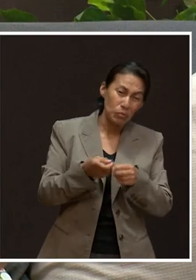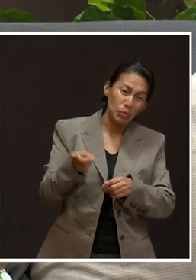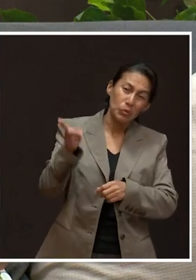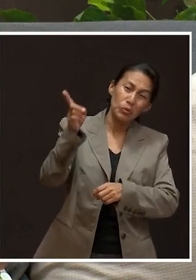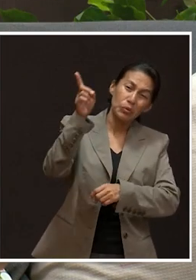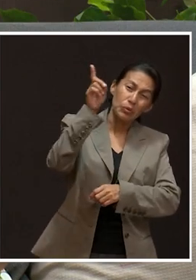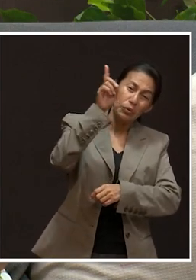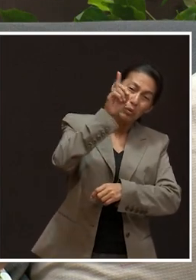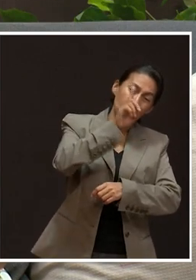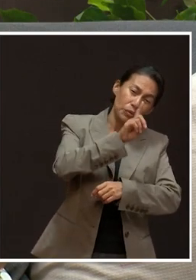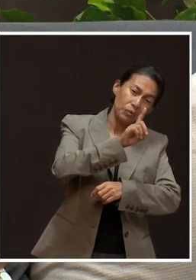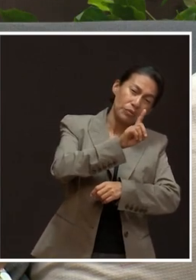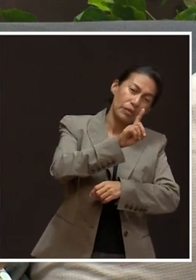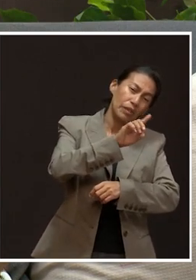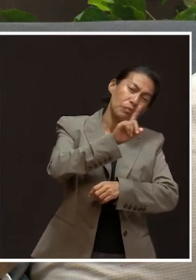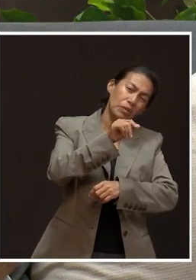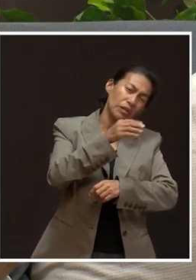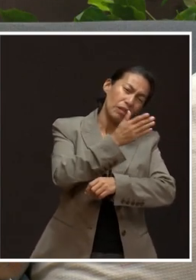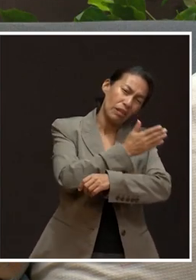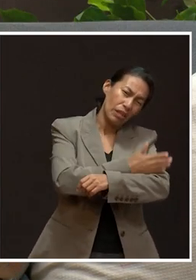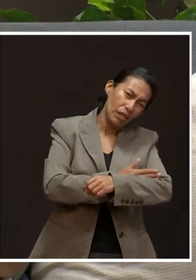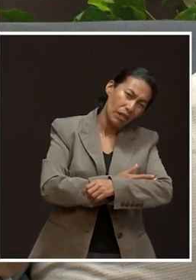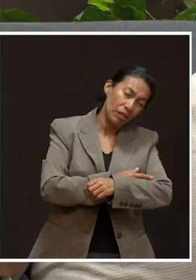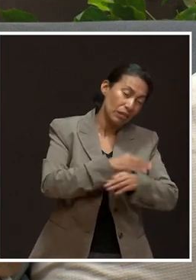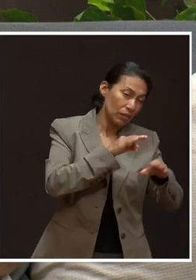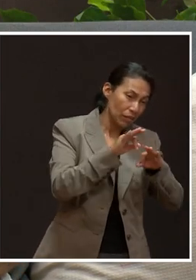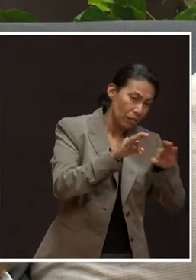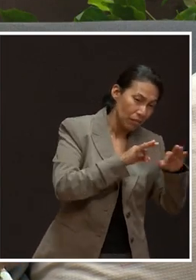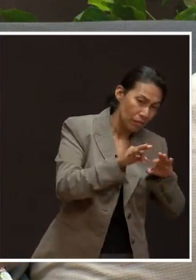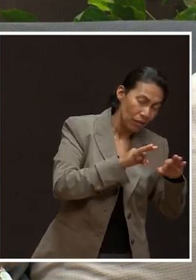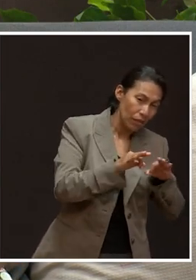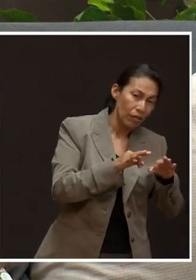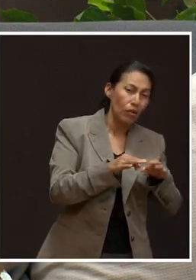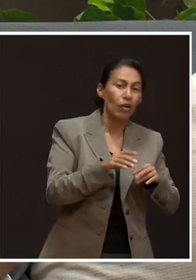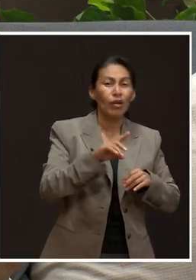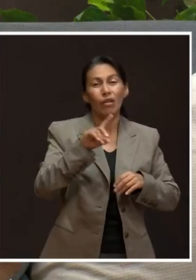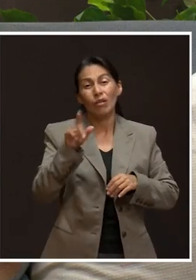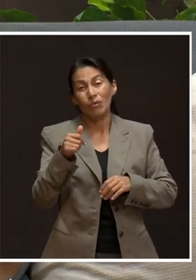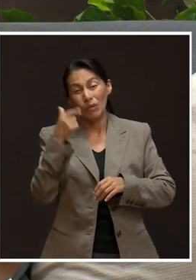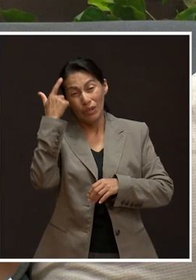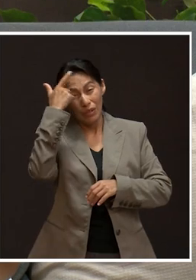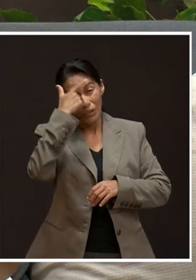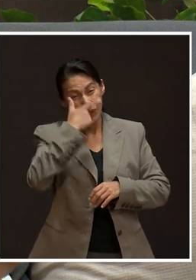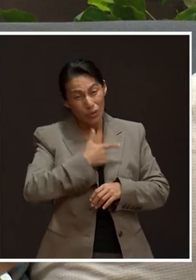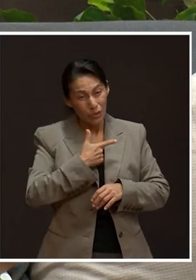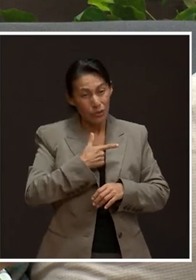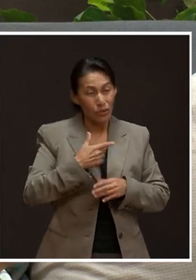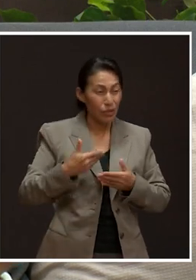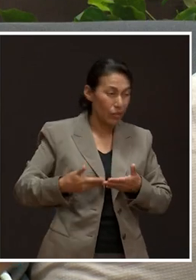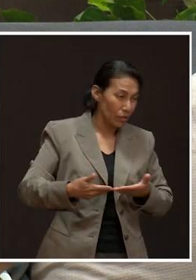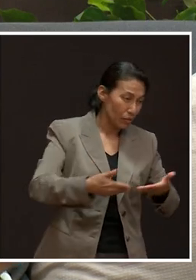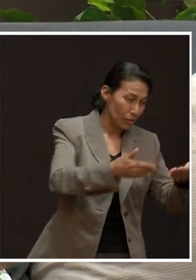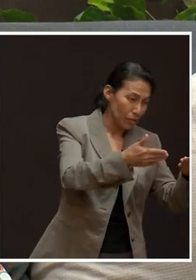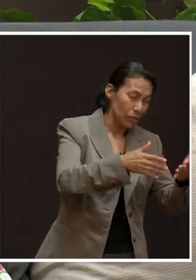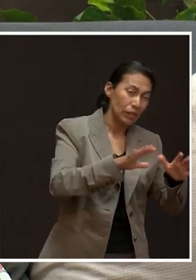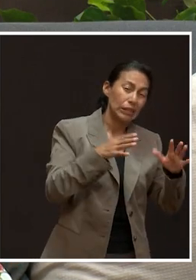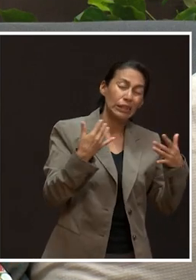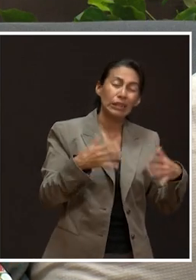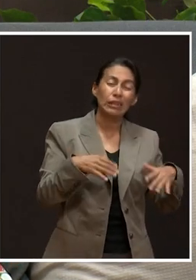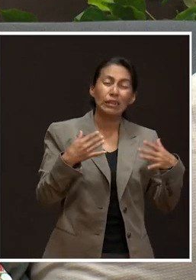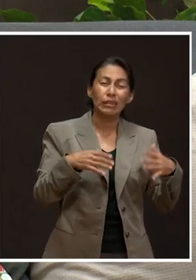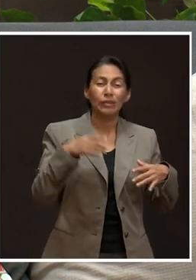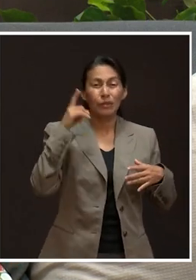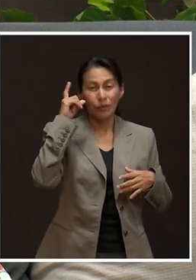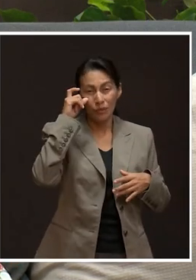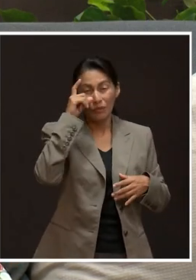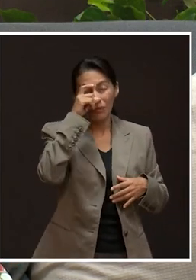Luego venía lo que era la tarde, que tenía que atender eso en mi trabajo. Y luego llegaba la noche también en mi pasillo. Y el